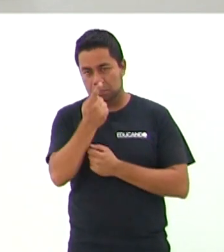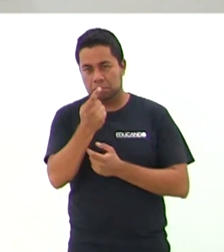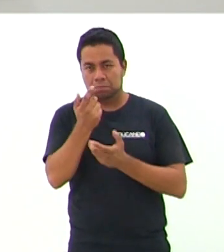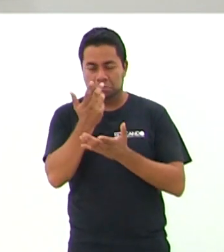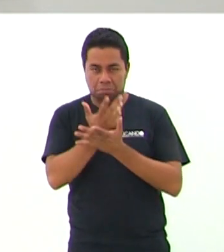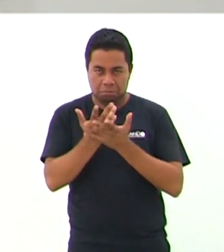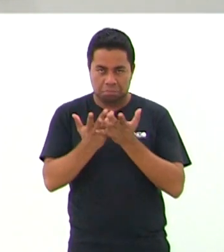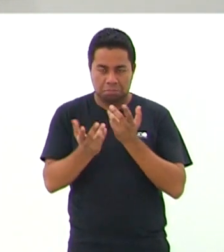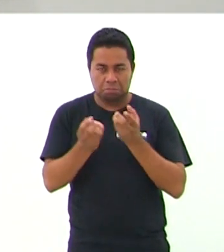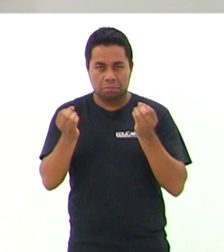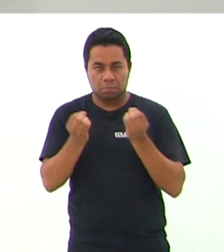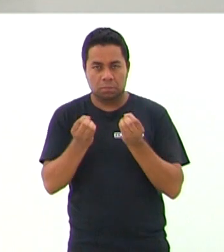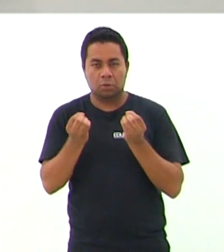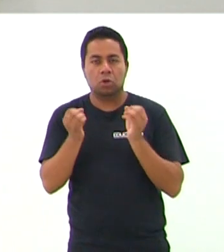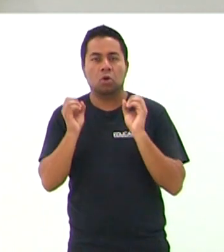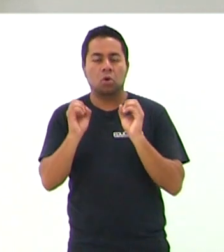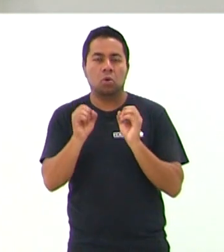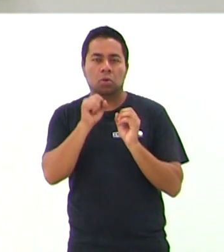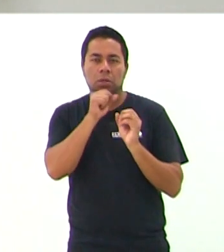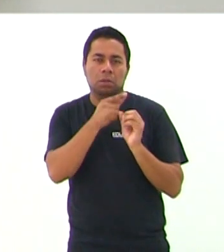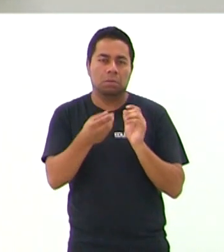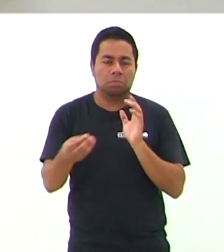es representar.